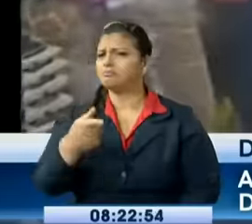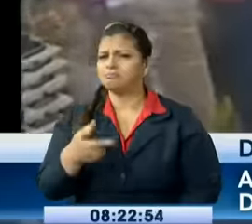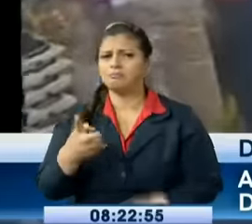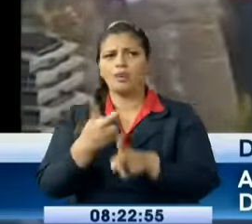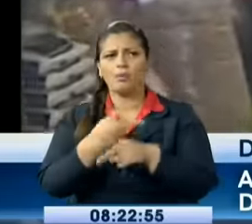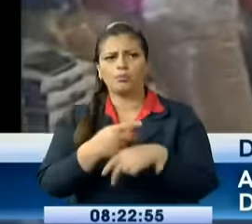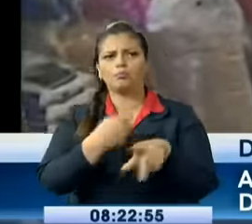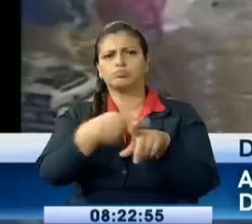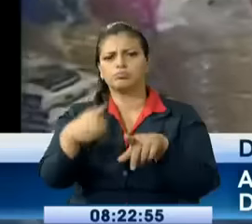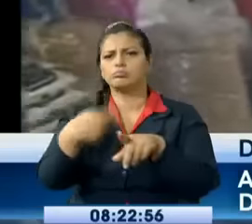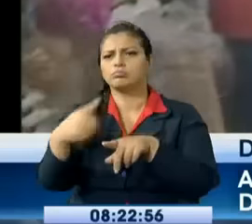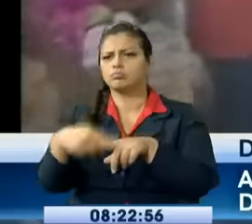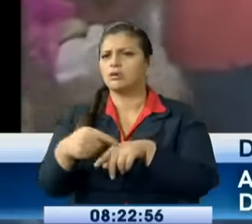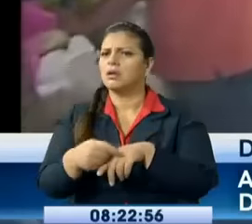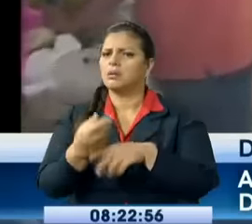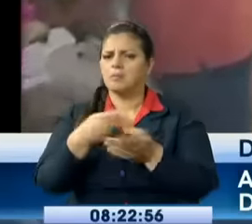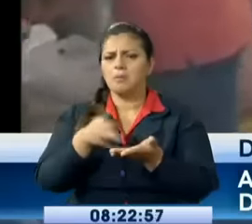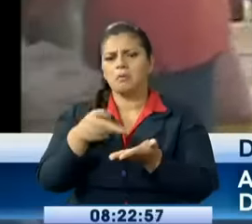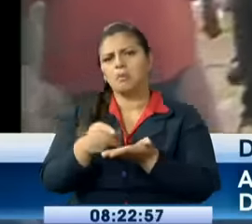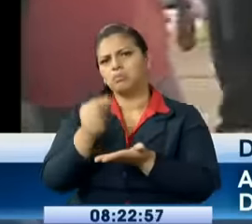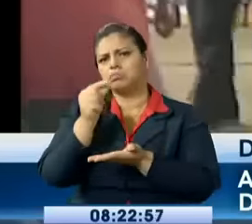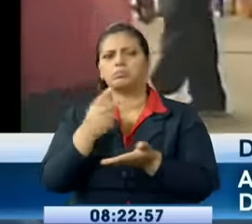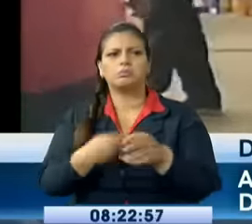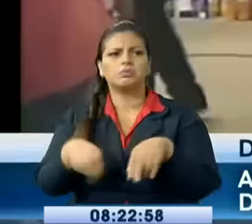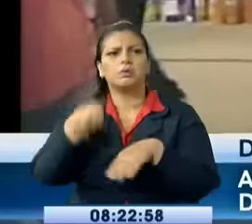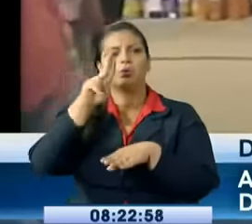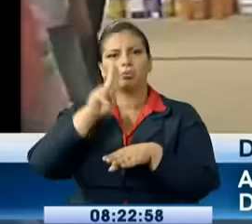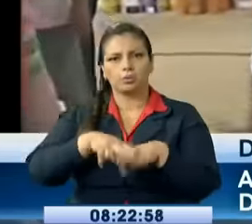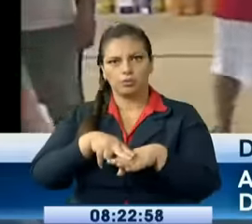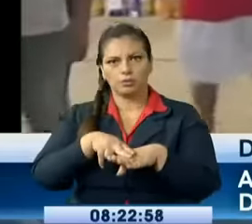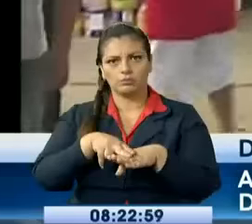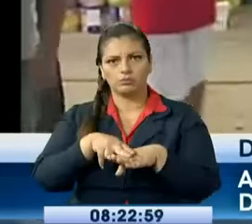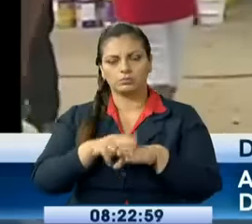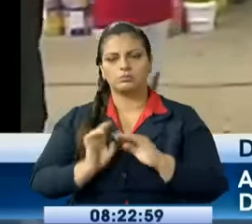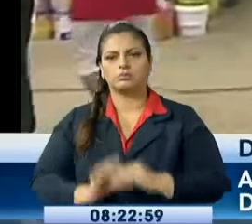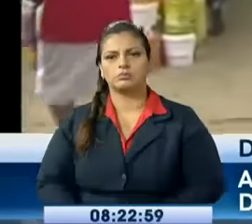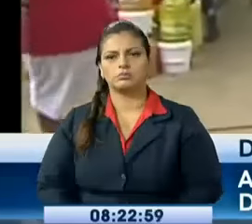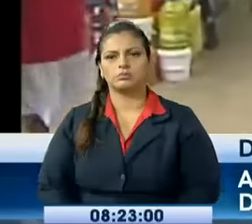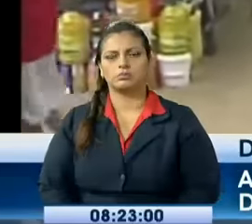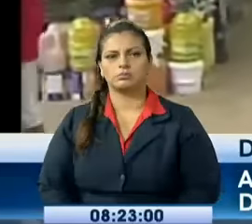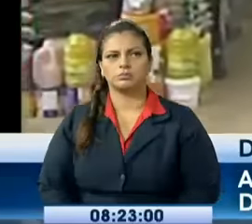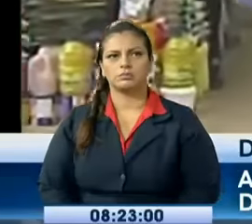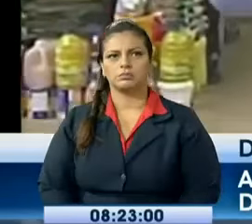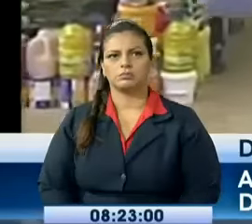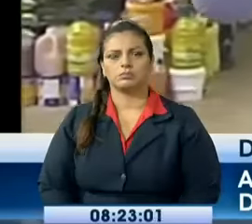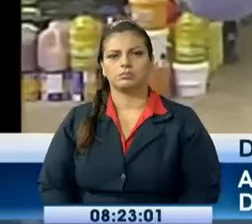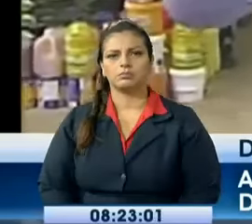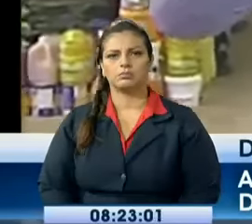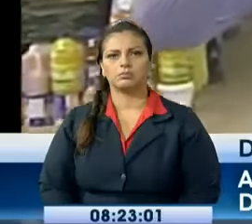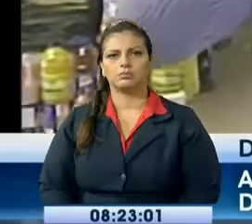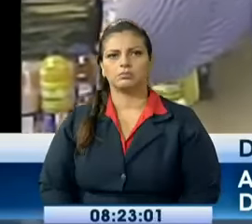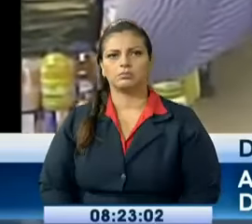anomalías. Sin embargo, lo que sí nos hemos dado cuenta, y eso ya de algún tiempo,